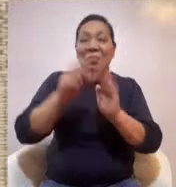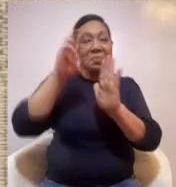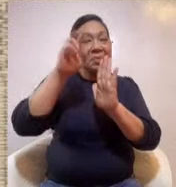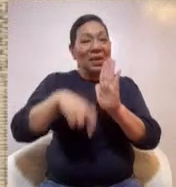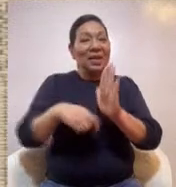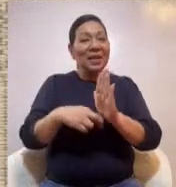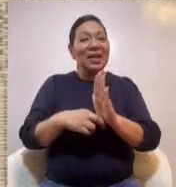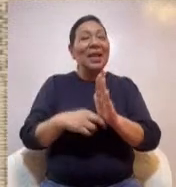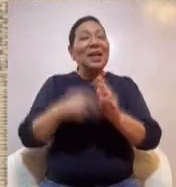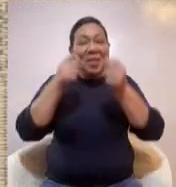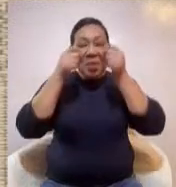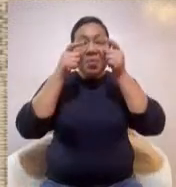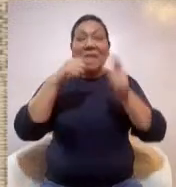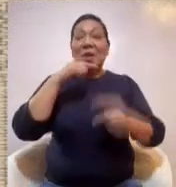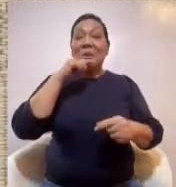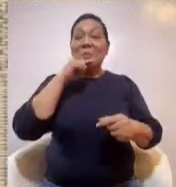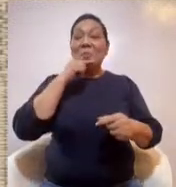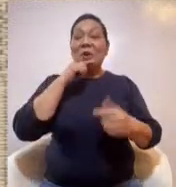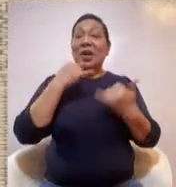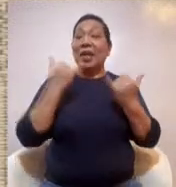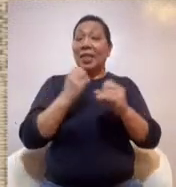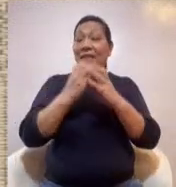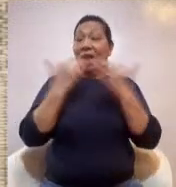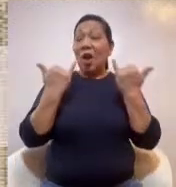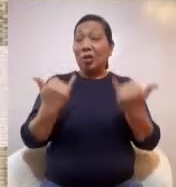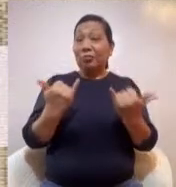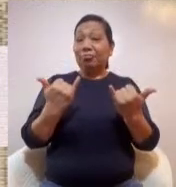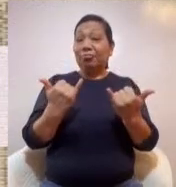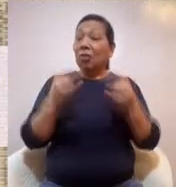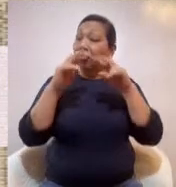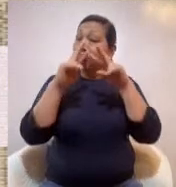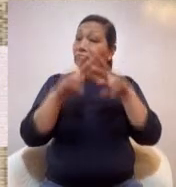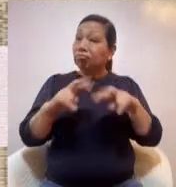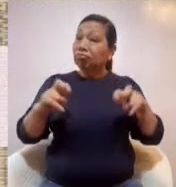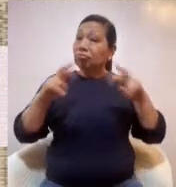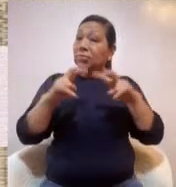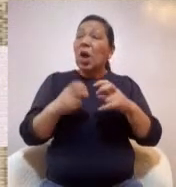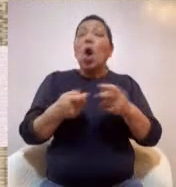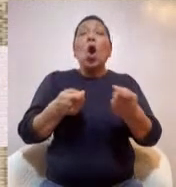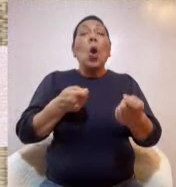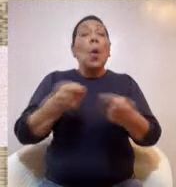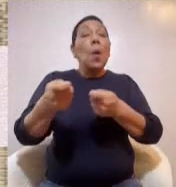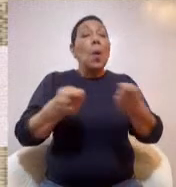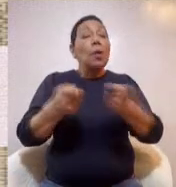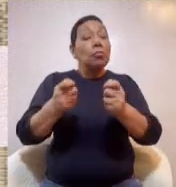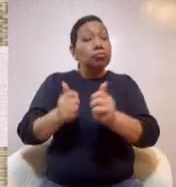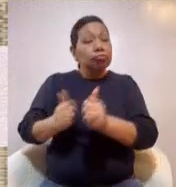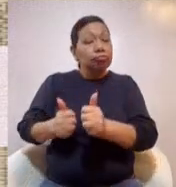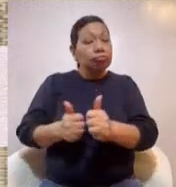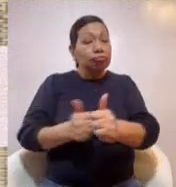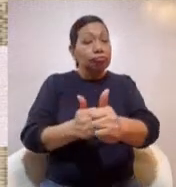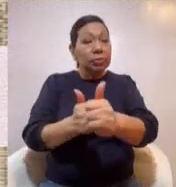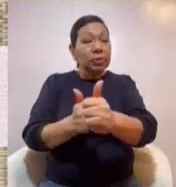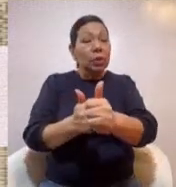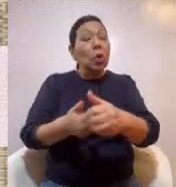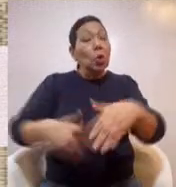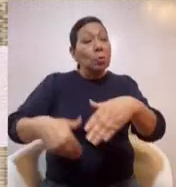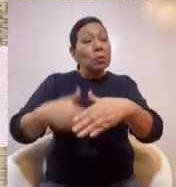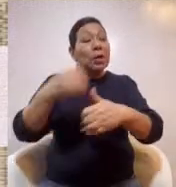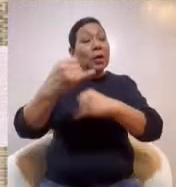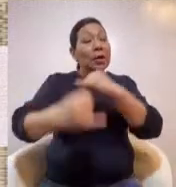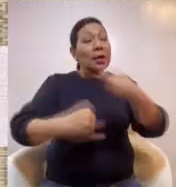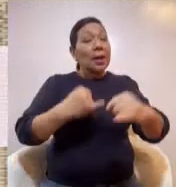Seguimos con el programa Richari-Wari. El día de hoy hemos analizado el mecanismo de seguimiento de